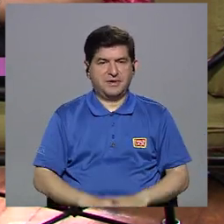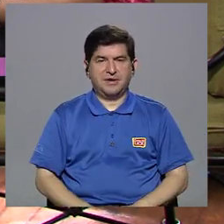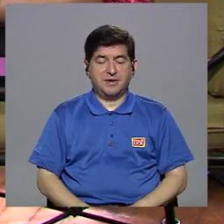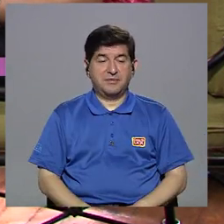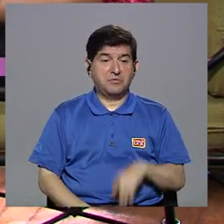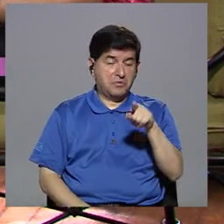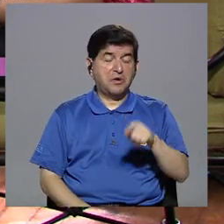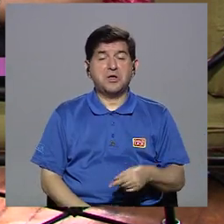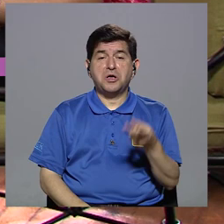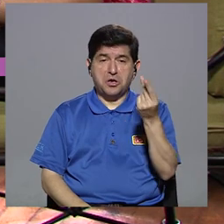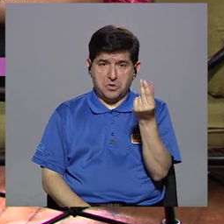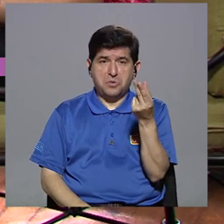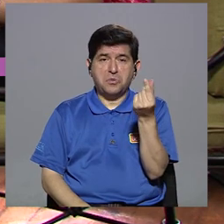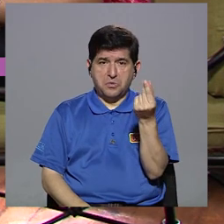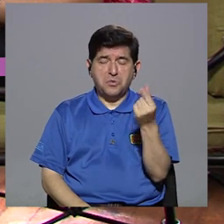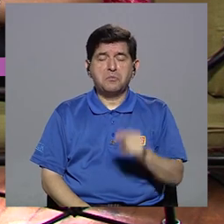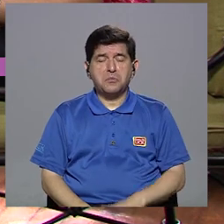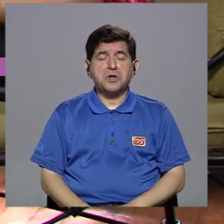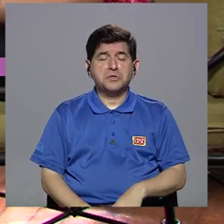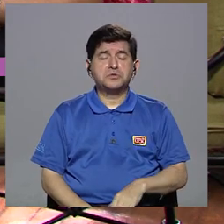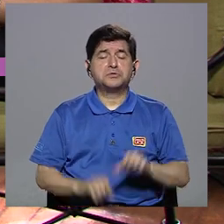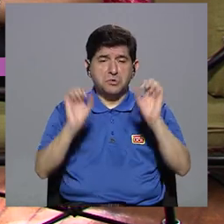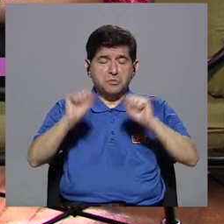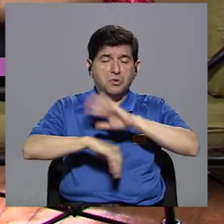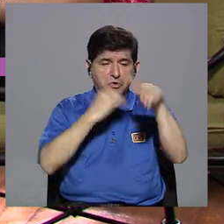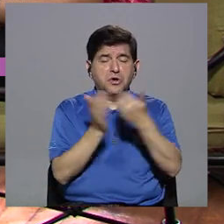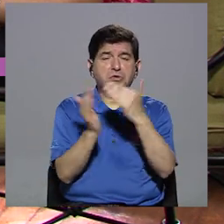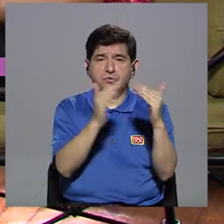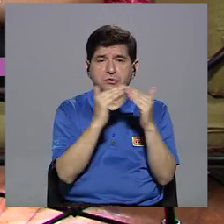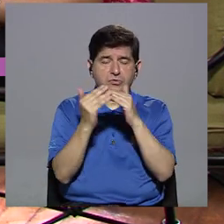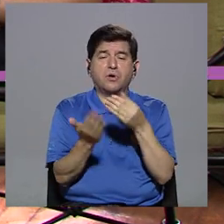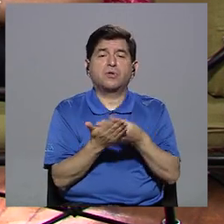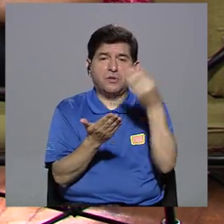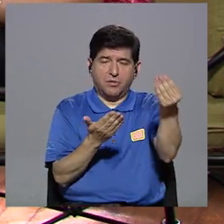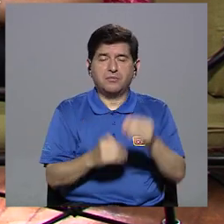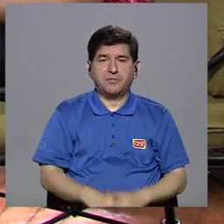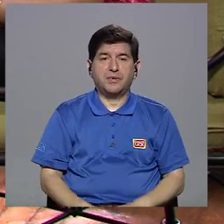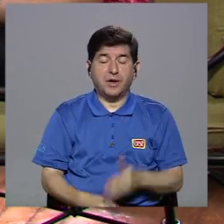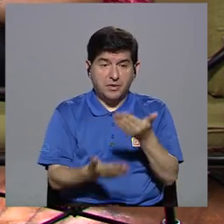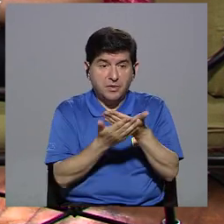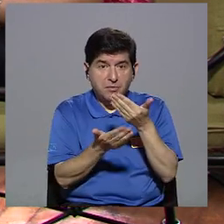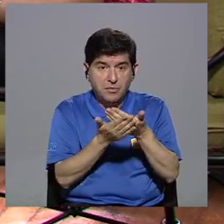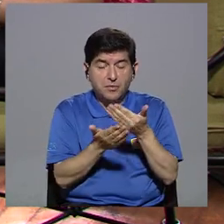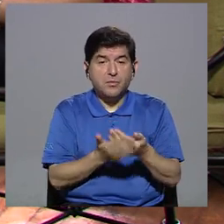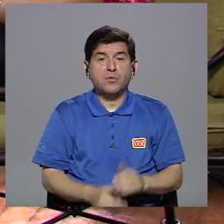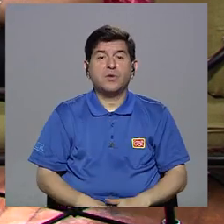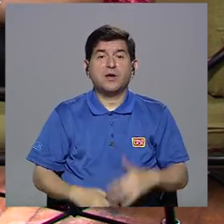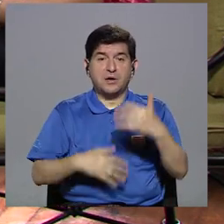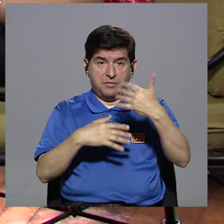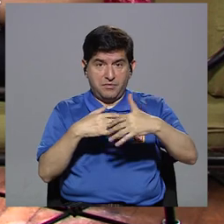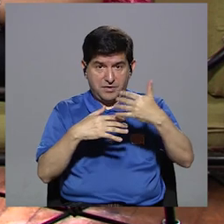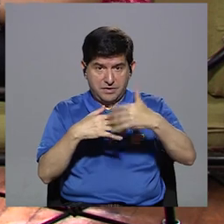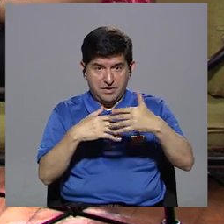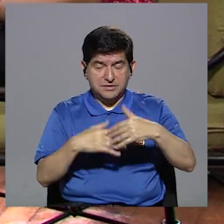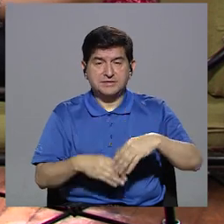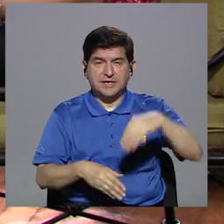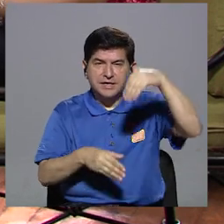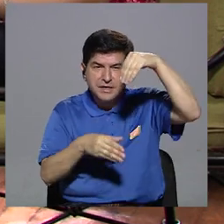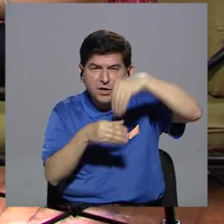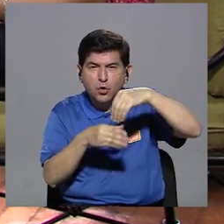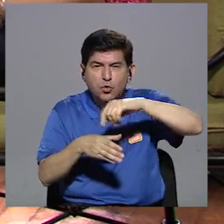dichosamente están a precios alcanzables para casi toda la población cheque s la glicemia por lo menos en ayunas